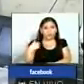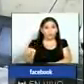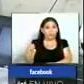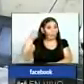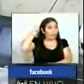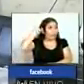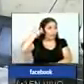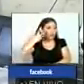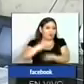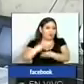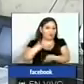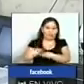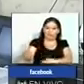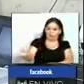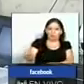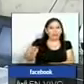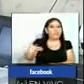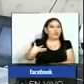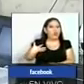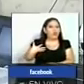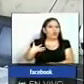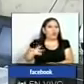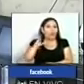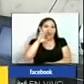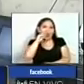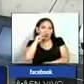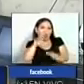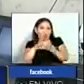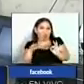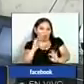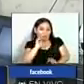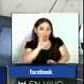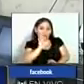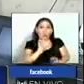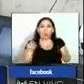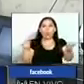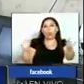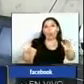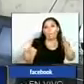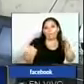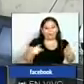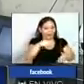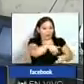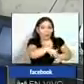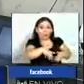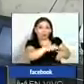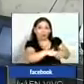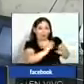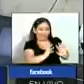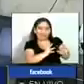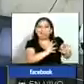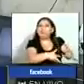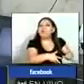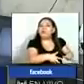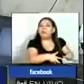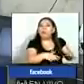escuela Me De que yo jamás Iba a pasar Del patio Que yo era